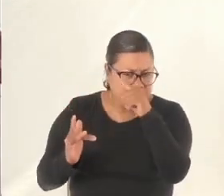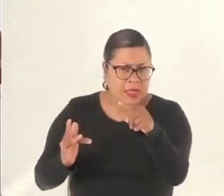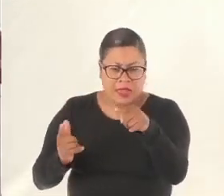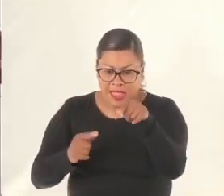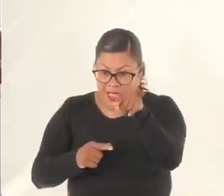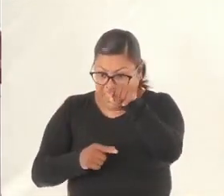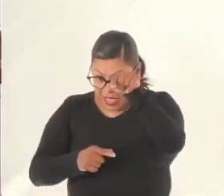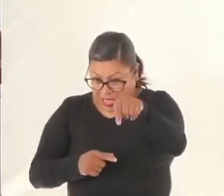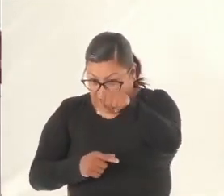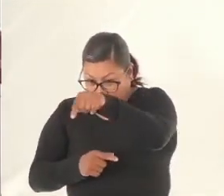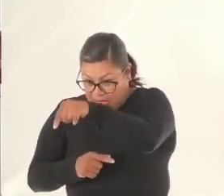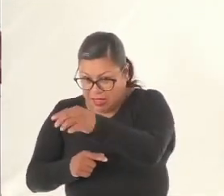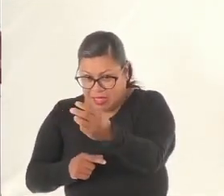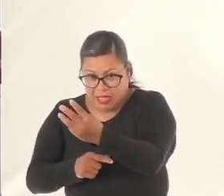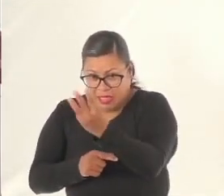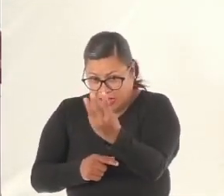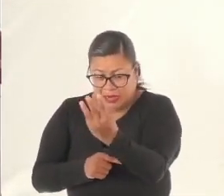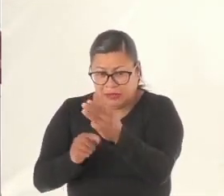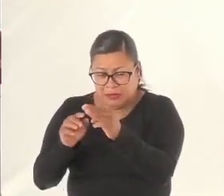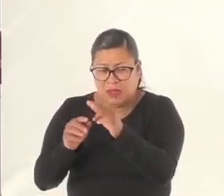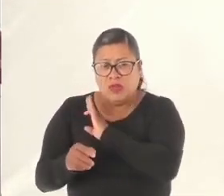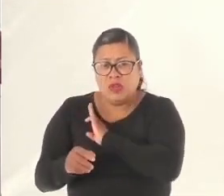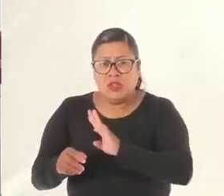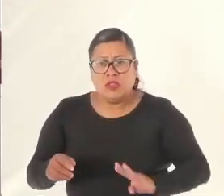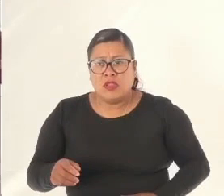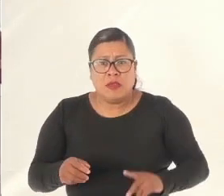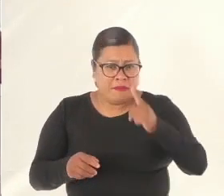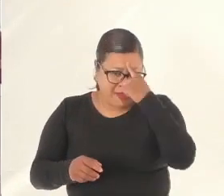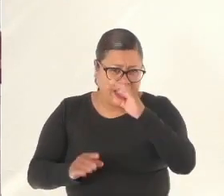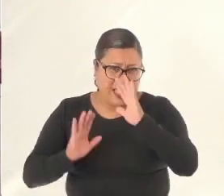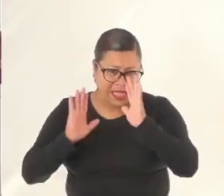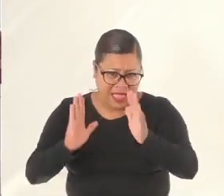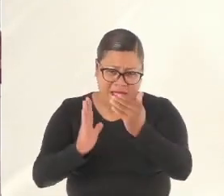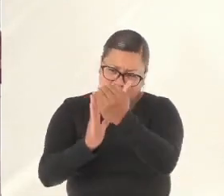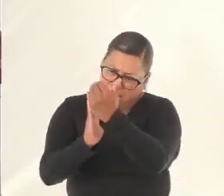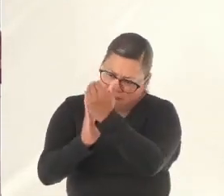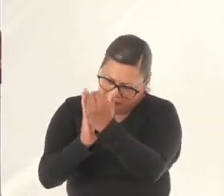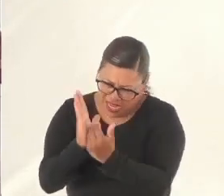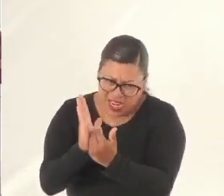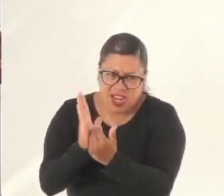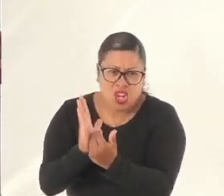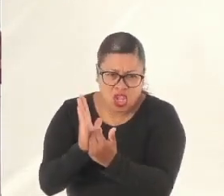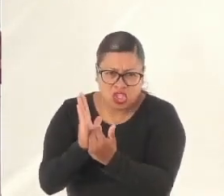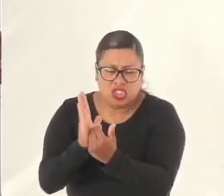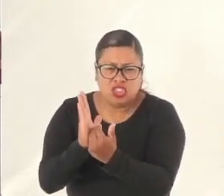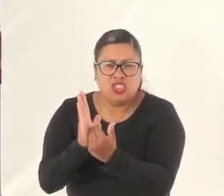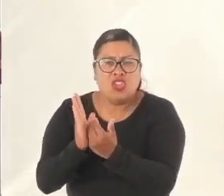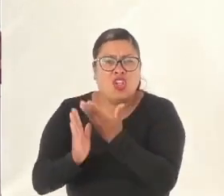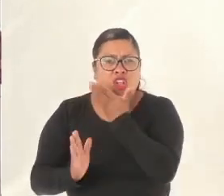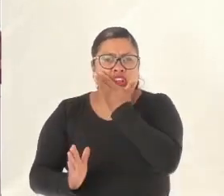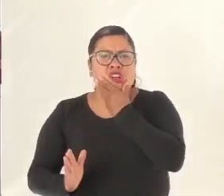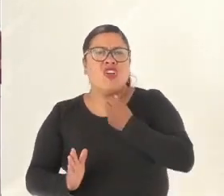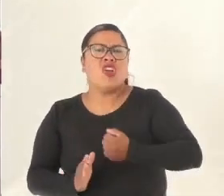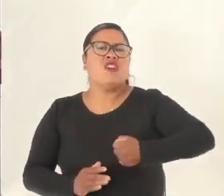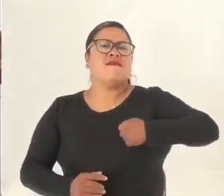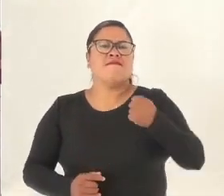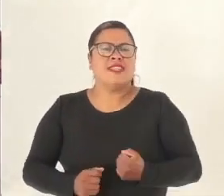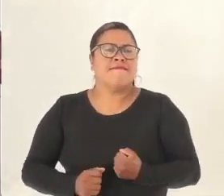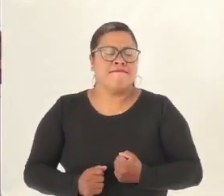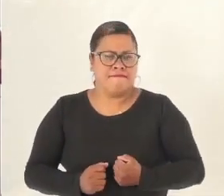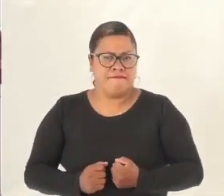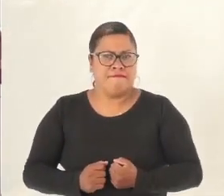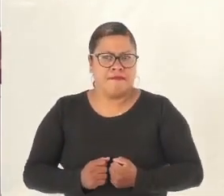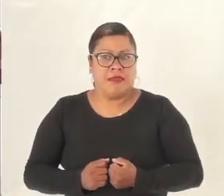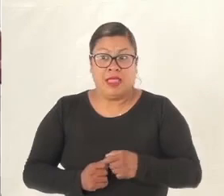estos municipios ya se empiece quizá no tanto a erradicar pero sí empiece a disminuir ese machismo porque lamentablemente en